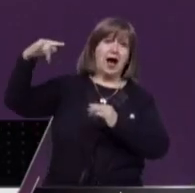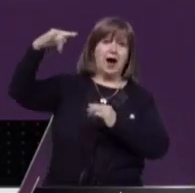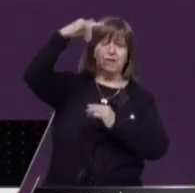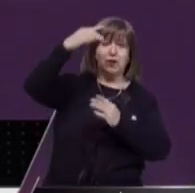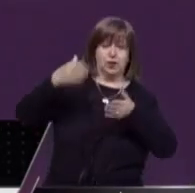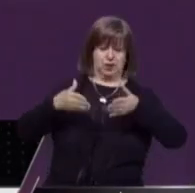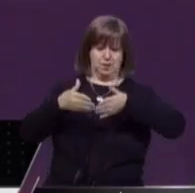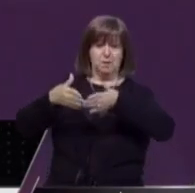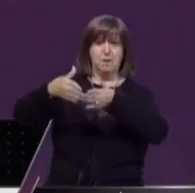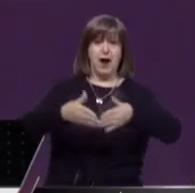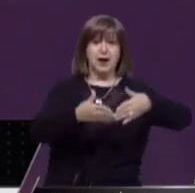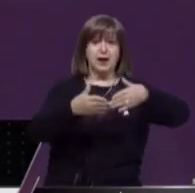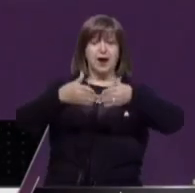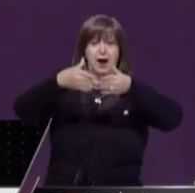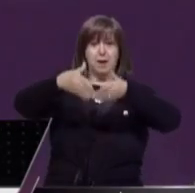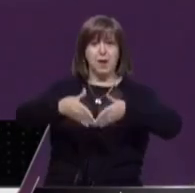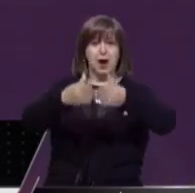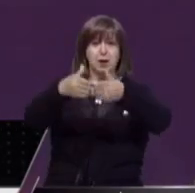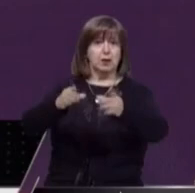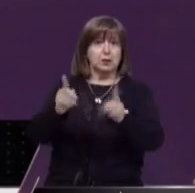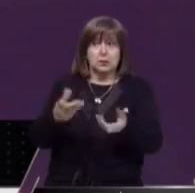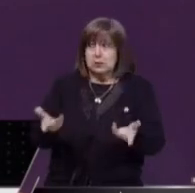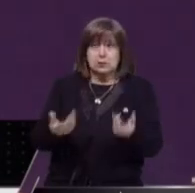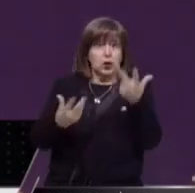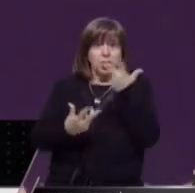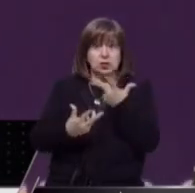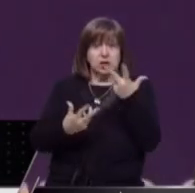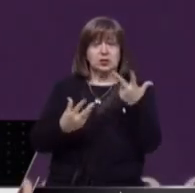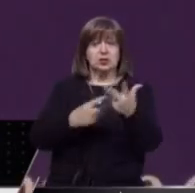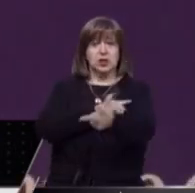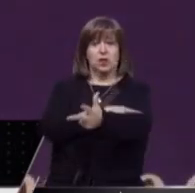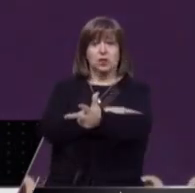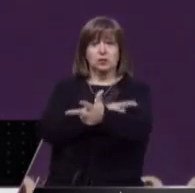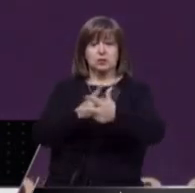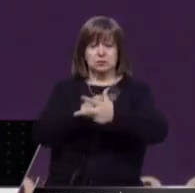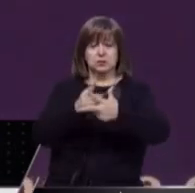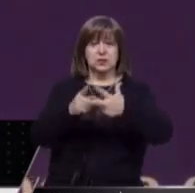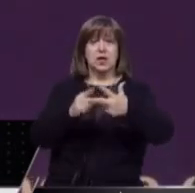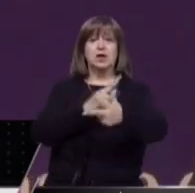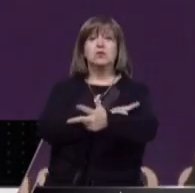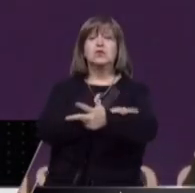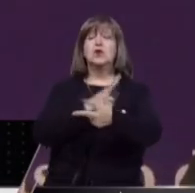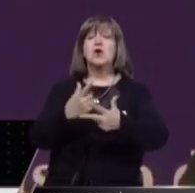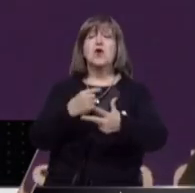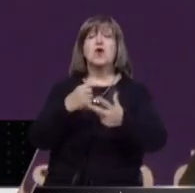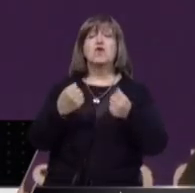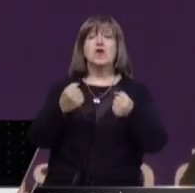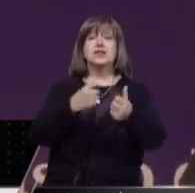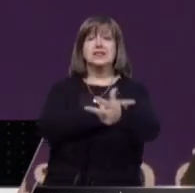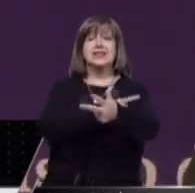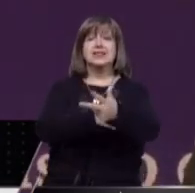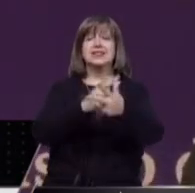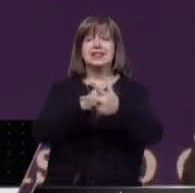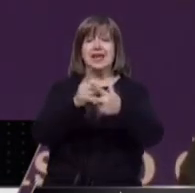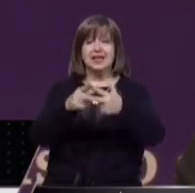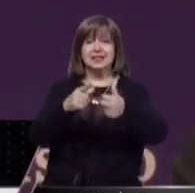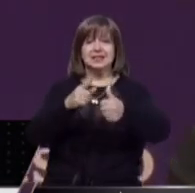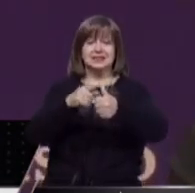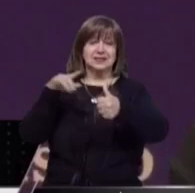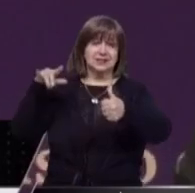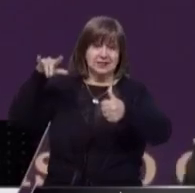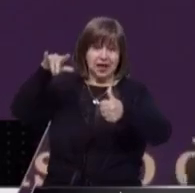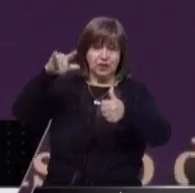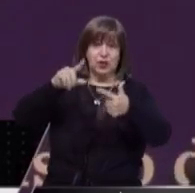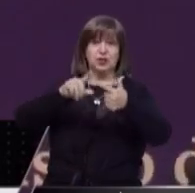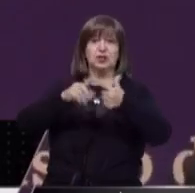complementación entre el trabajo que hacen las fuerzas de seguridad a través de Gendarmería, fundamentalmente, y Prefectura, con las Fuerzas